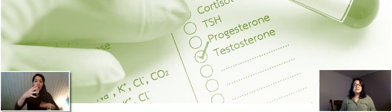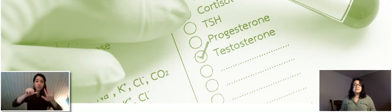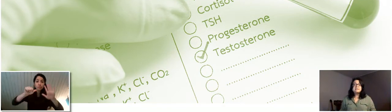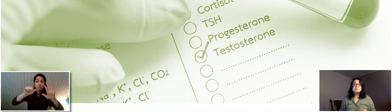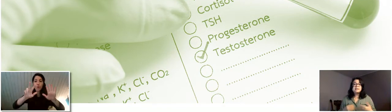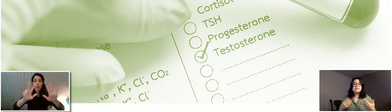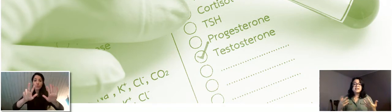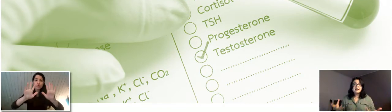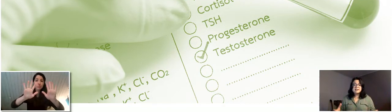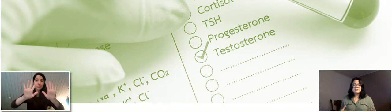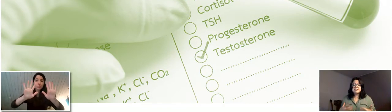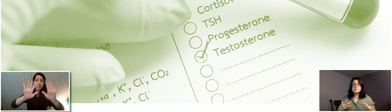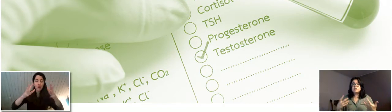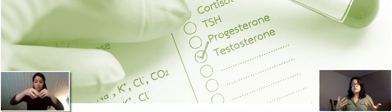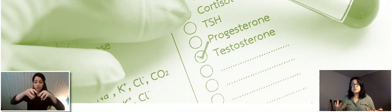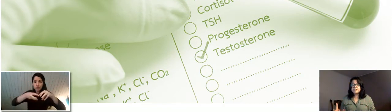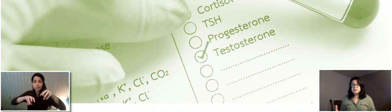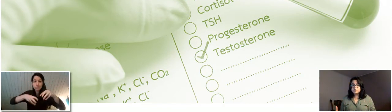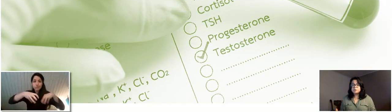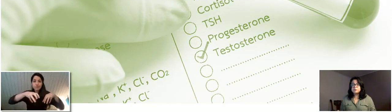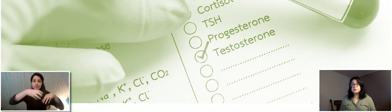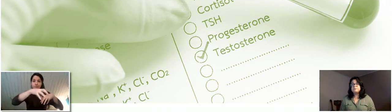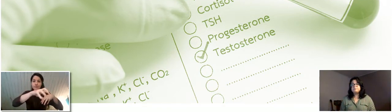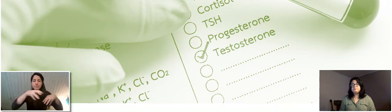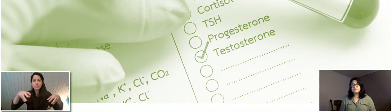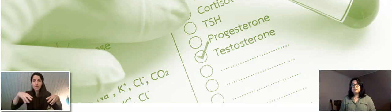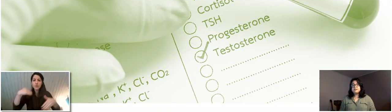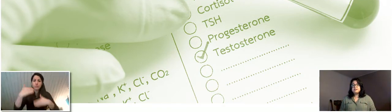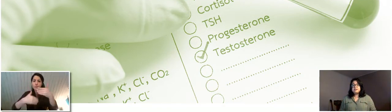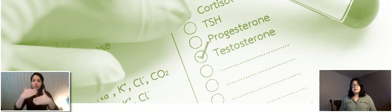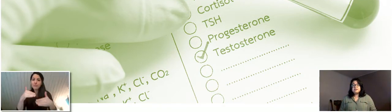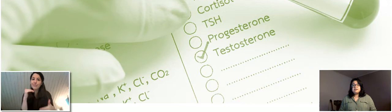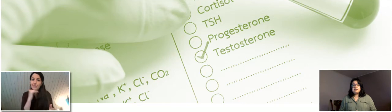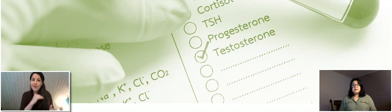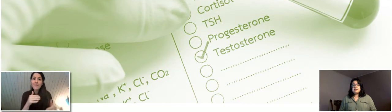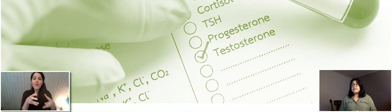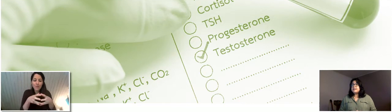y se mantenga y se desarrolle el tumor.